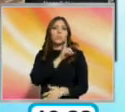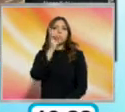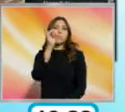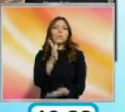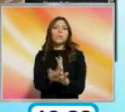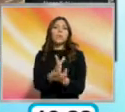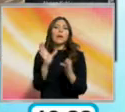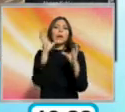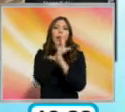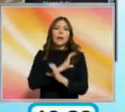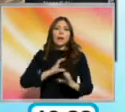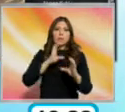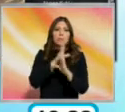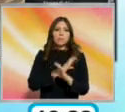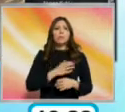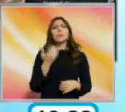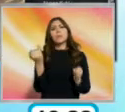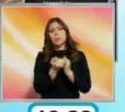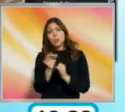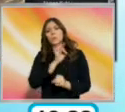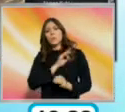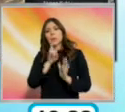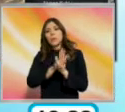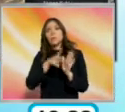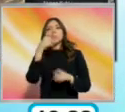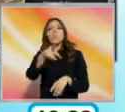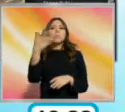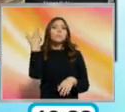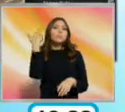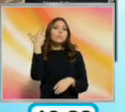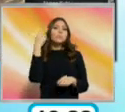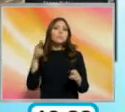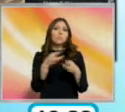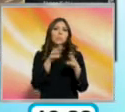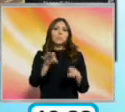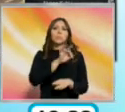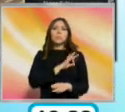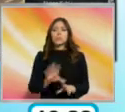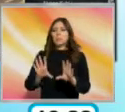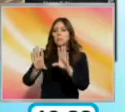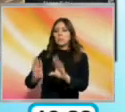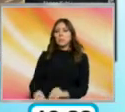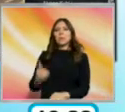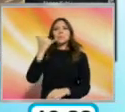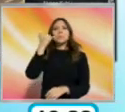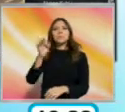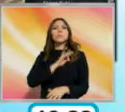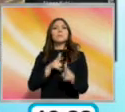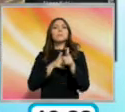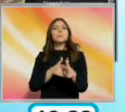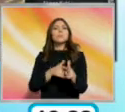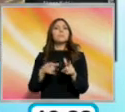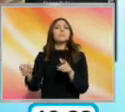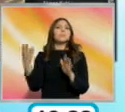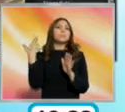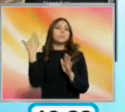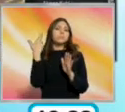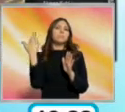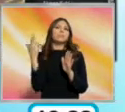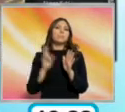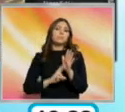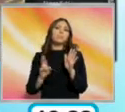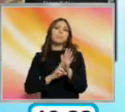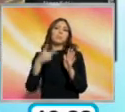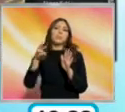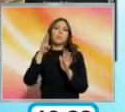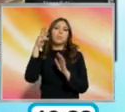canciones. O sea, sí te da el video, ¿no? Sí te da el video, puedes- pero en realidad sabe que lo que estás es escuchando la música. Puedes apagar tu teléfono y seguir escuchando lo que antes Claro, no pasaba. con una gran